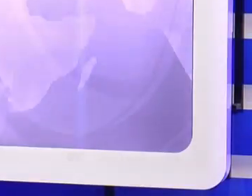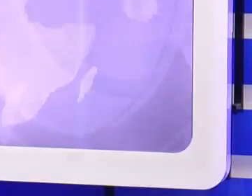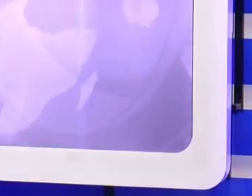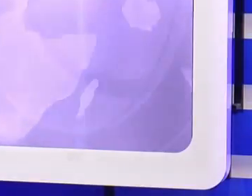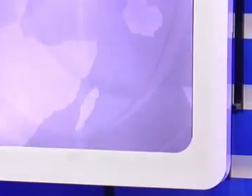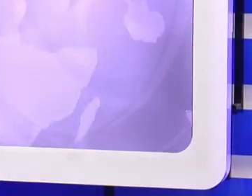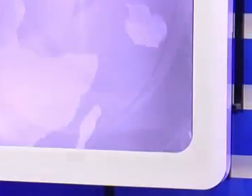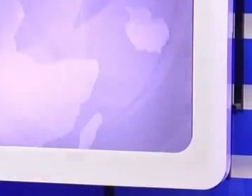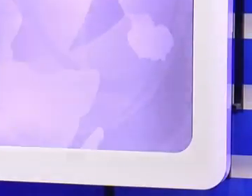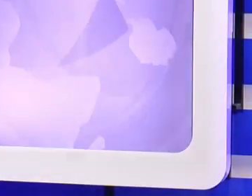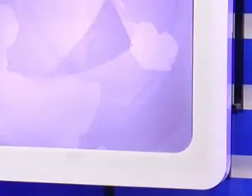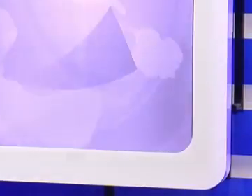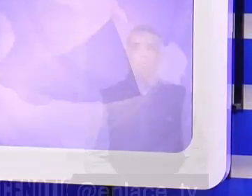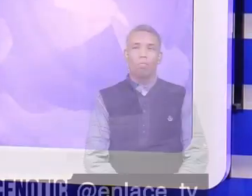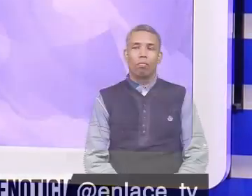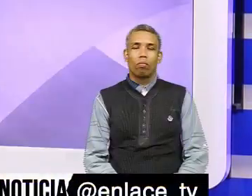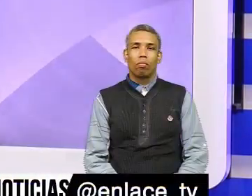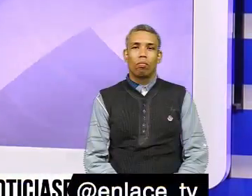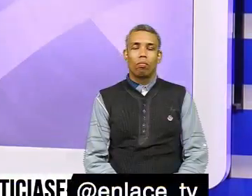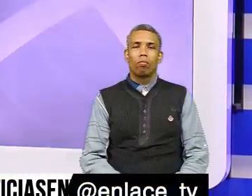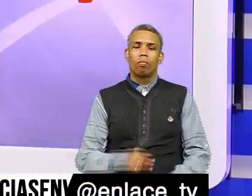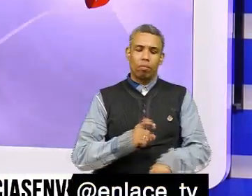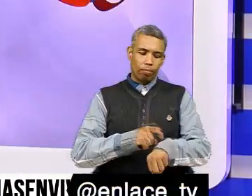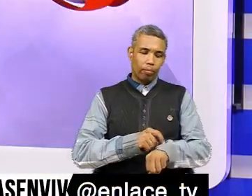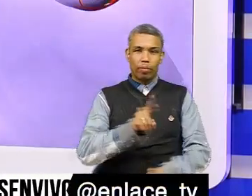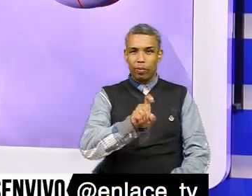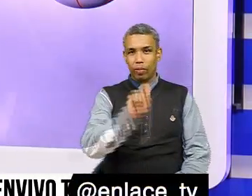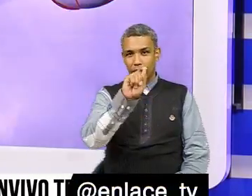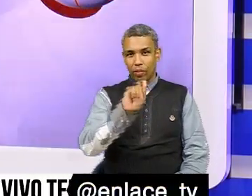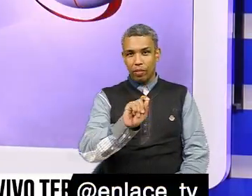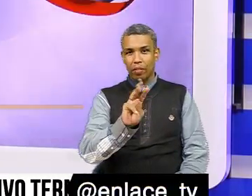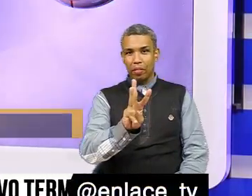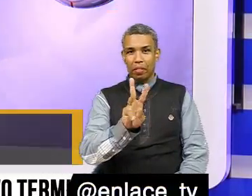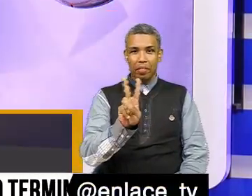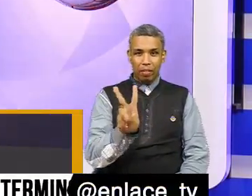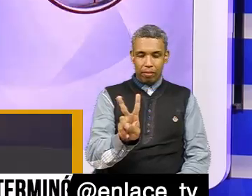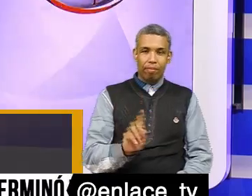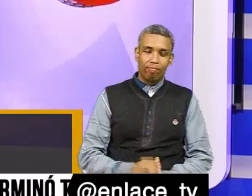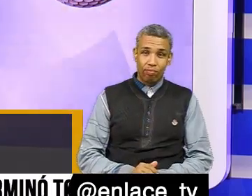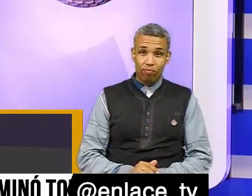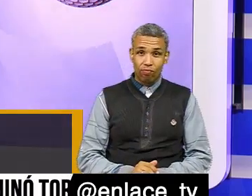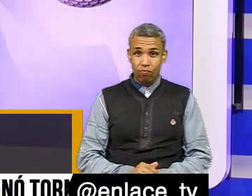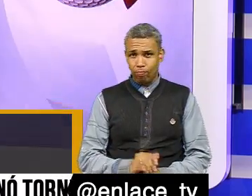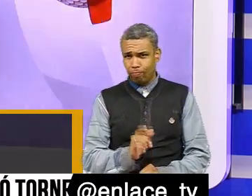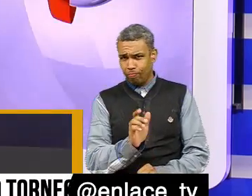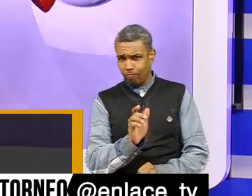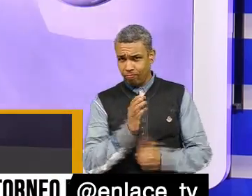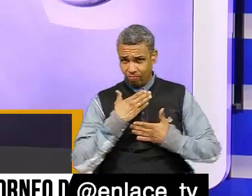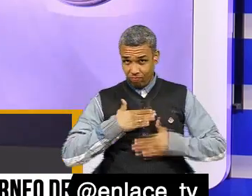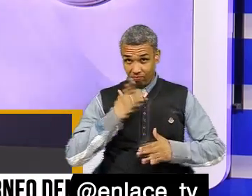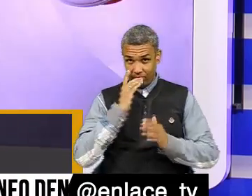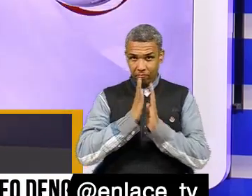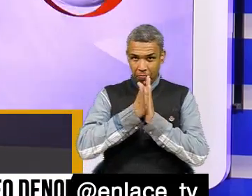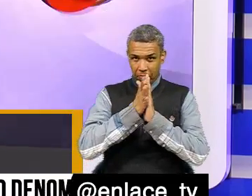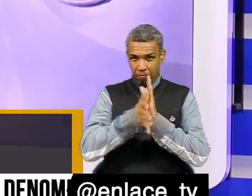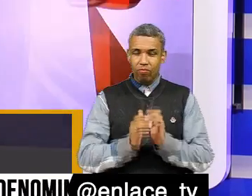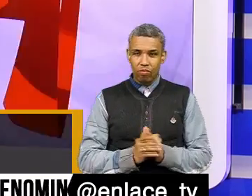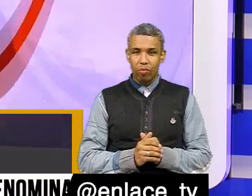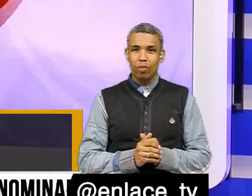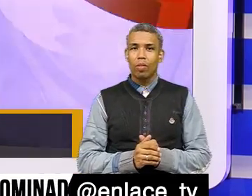Seis de la tarde, 32 minutos, llega la información deportiva, Enlace Noticias. Pónganse cómodos, esta es la información. Hablemos